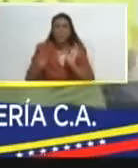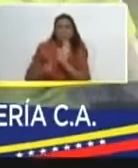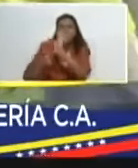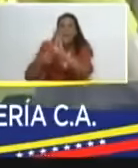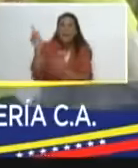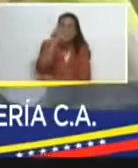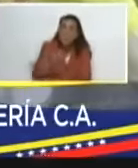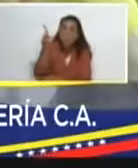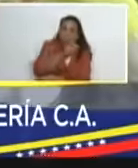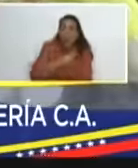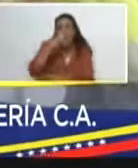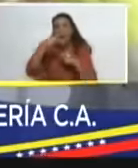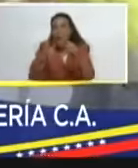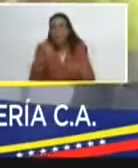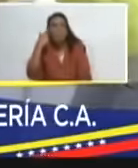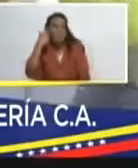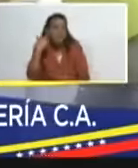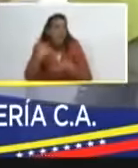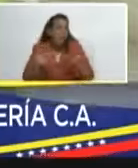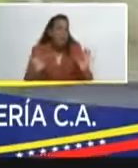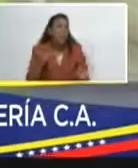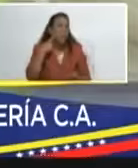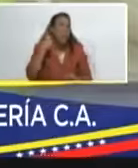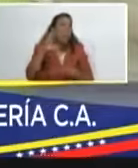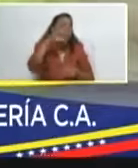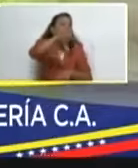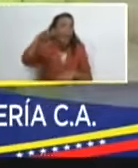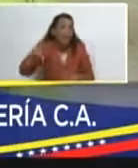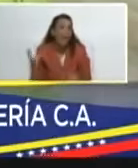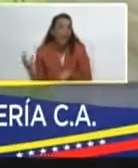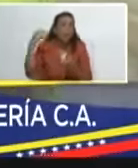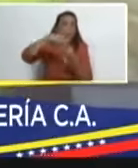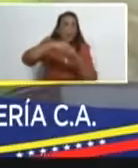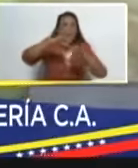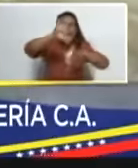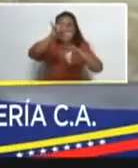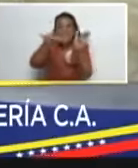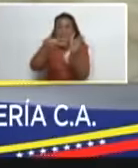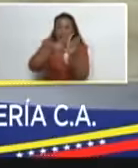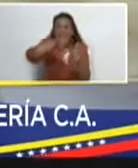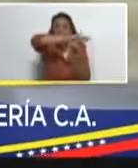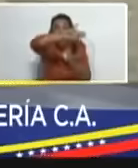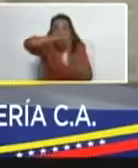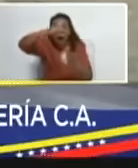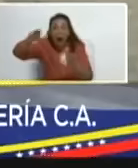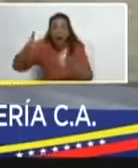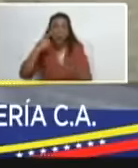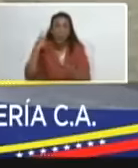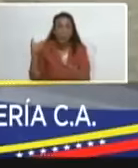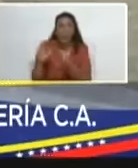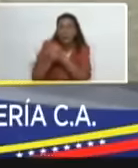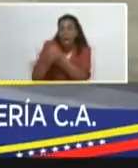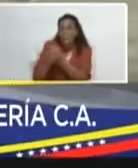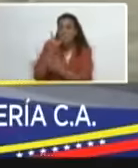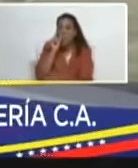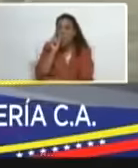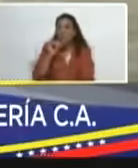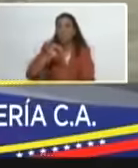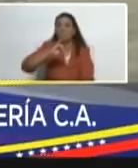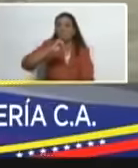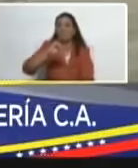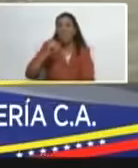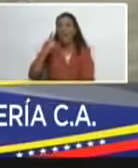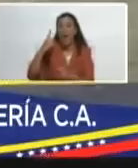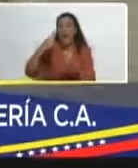mensual, periódica. Ya estamos viendo también con otros estados costeros del país. Aquí está con nosotros el compañero Jin Hong